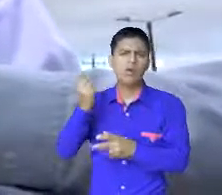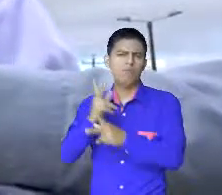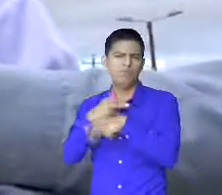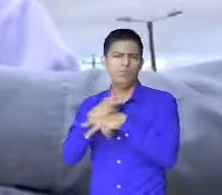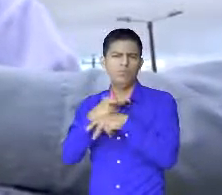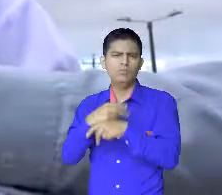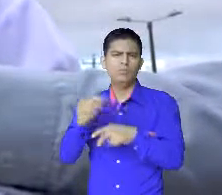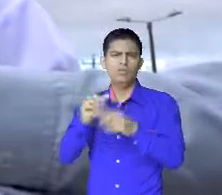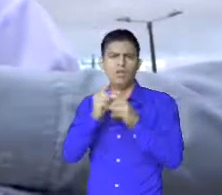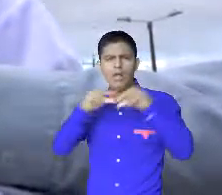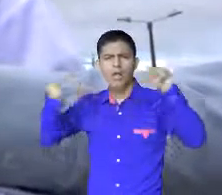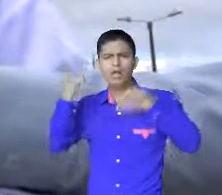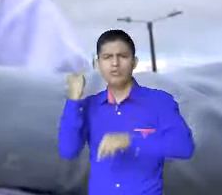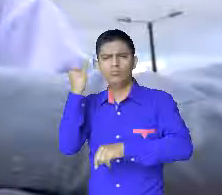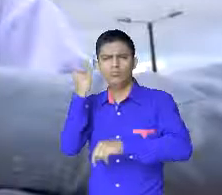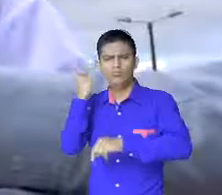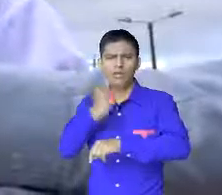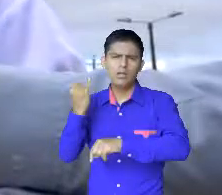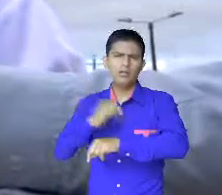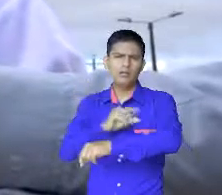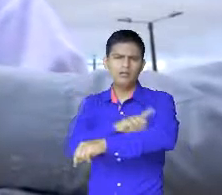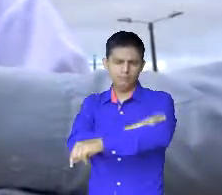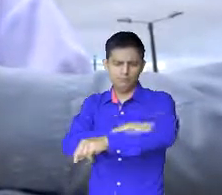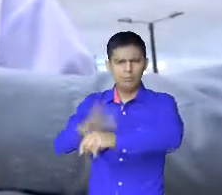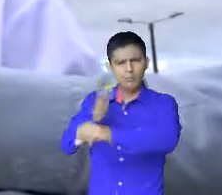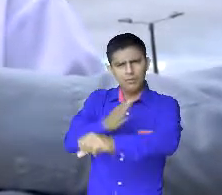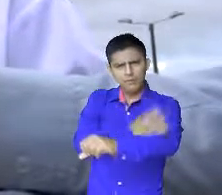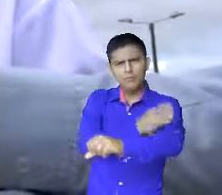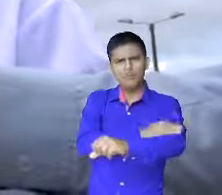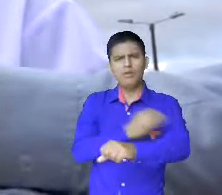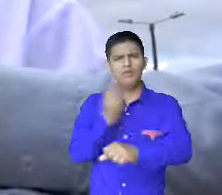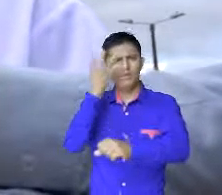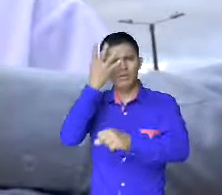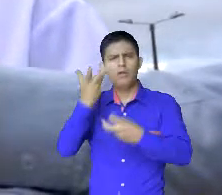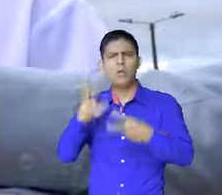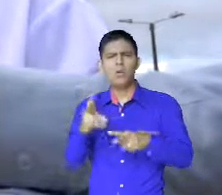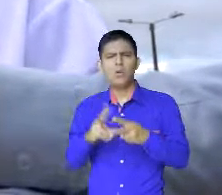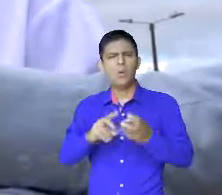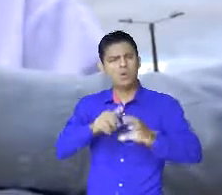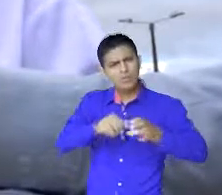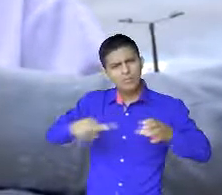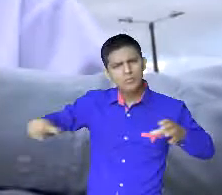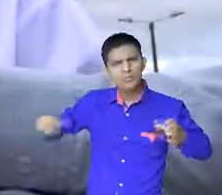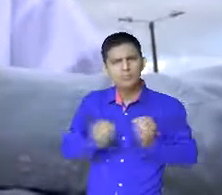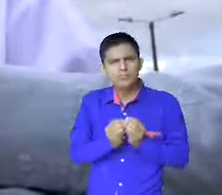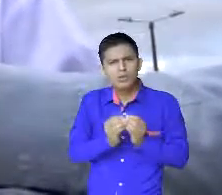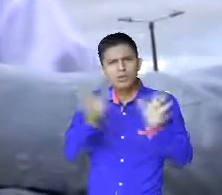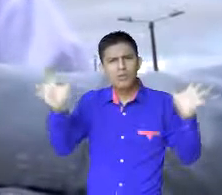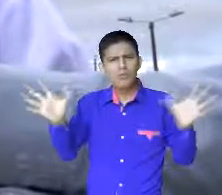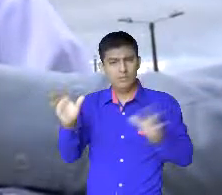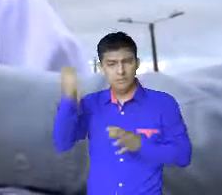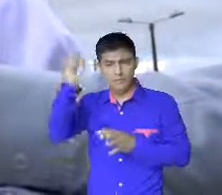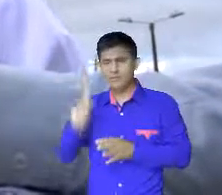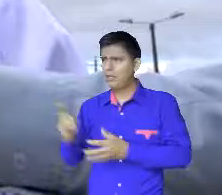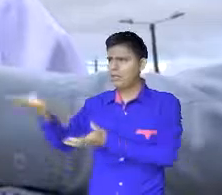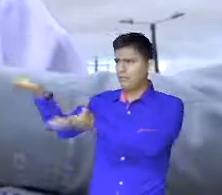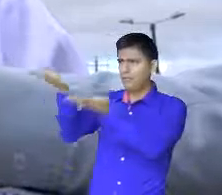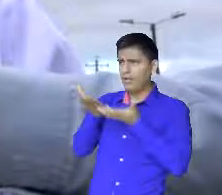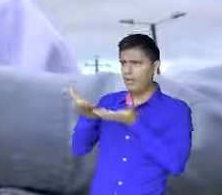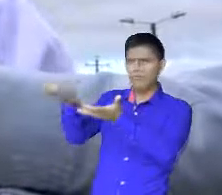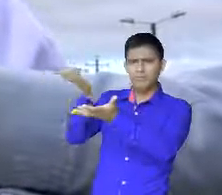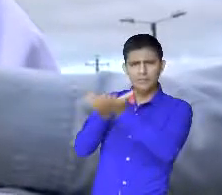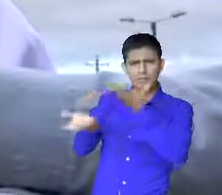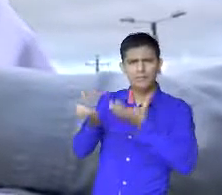zona como son plátanos, yucas, tenemos las legumbres, las verduras que vienen de la sierra y también tenemos víveres, es decir,